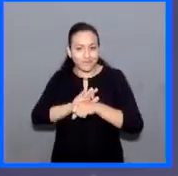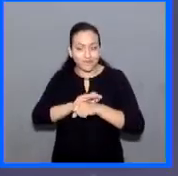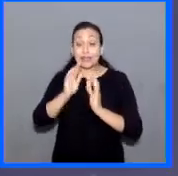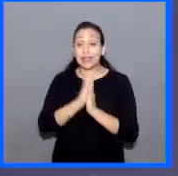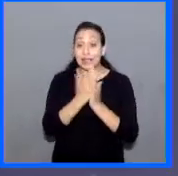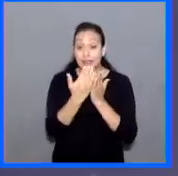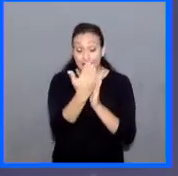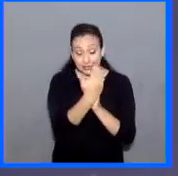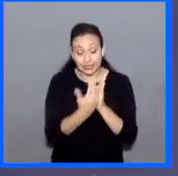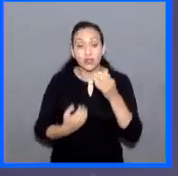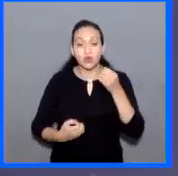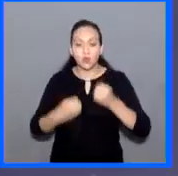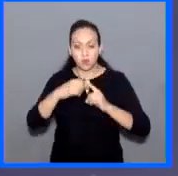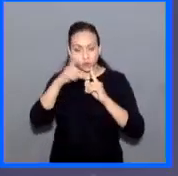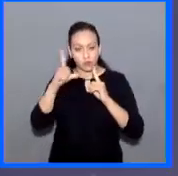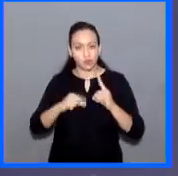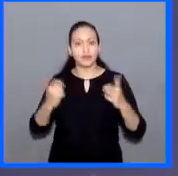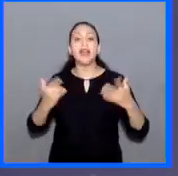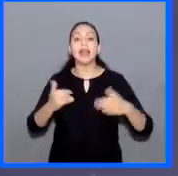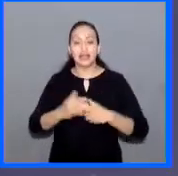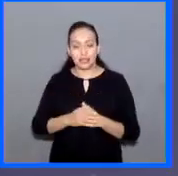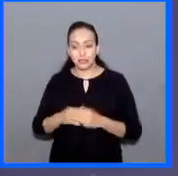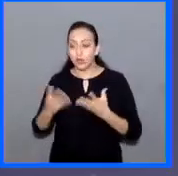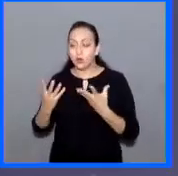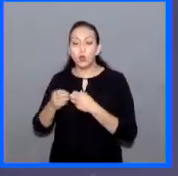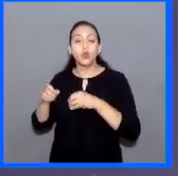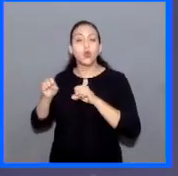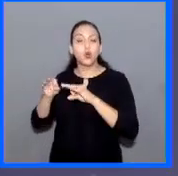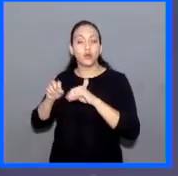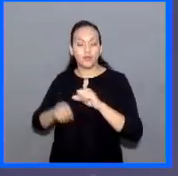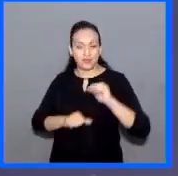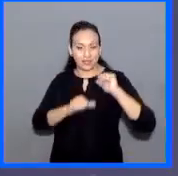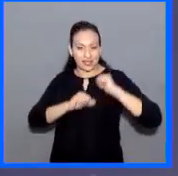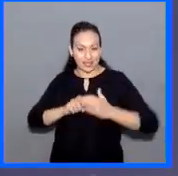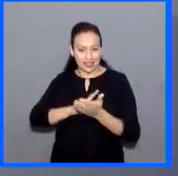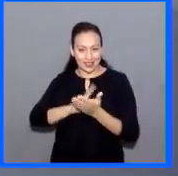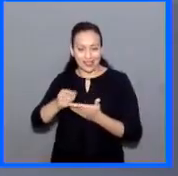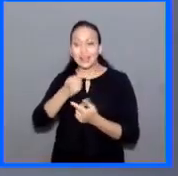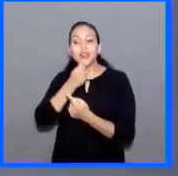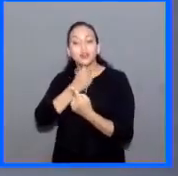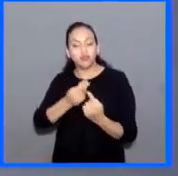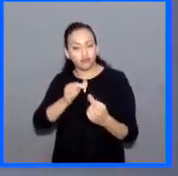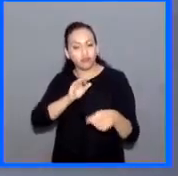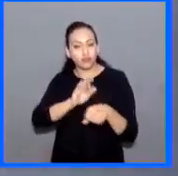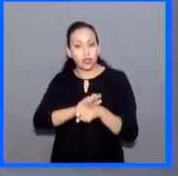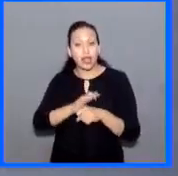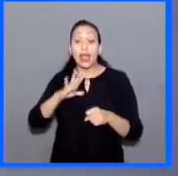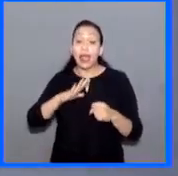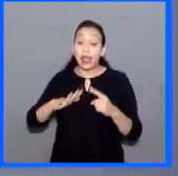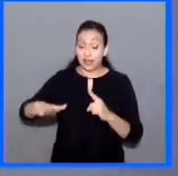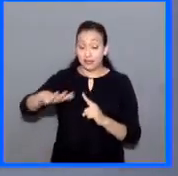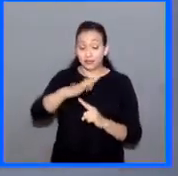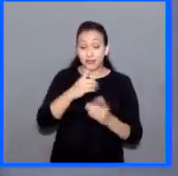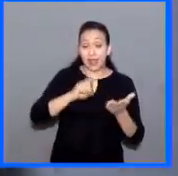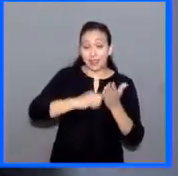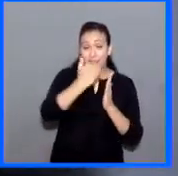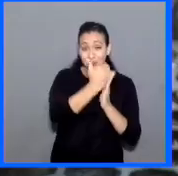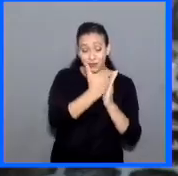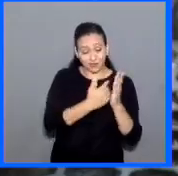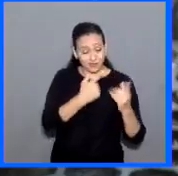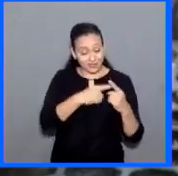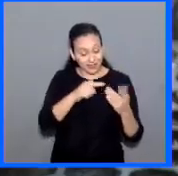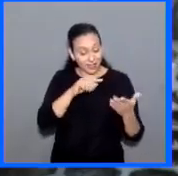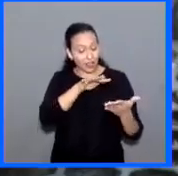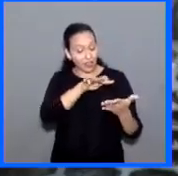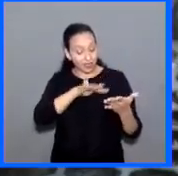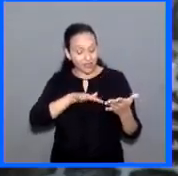Suprema Corte y la Oficina de Defensoría de Derechos de la Infancia, con diversos contenidos para entender las necesidades de estos sectores